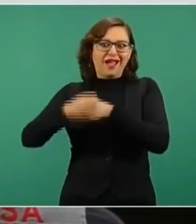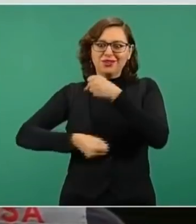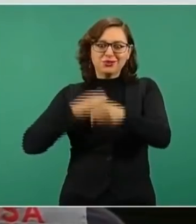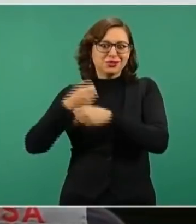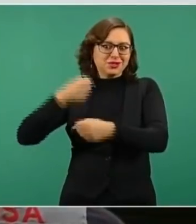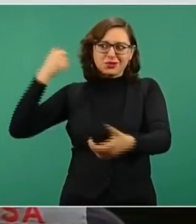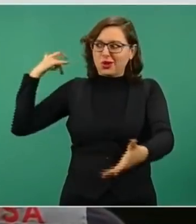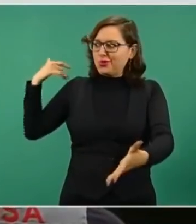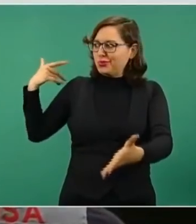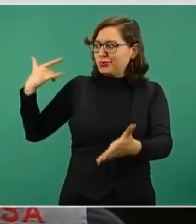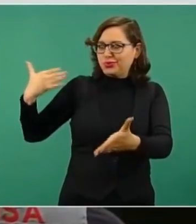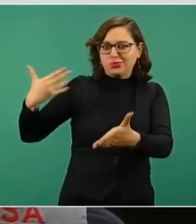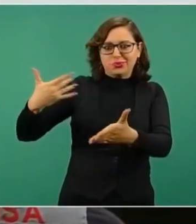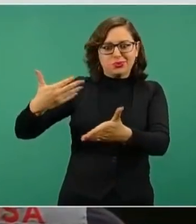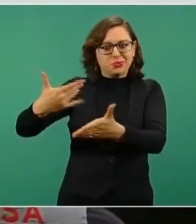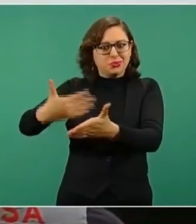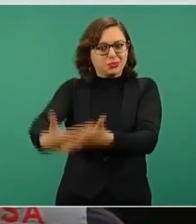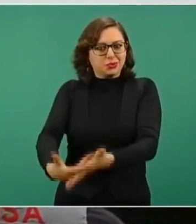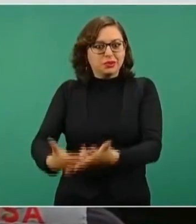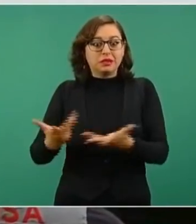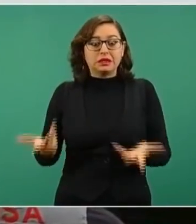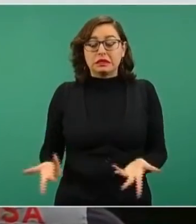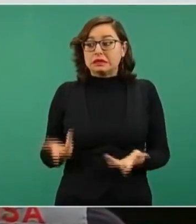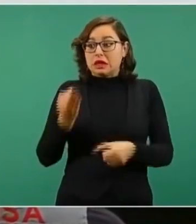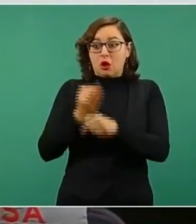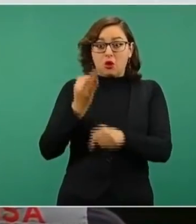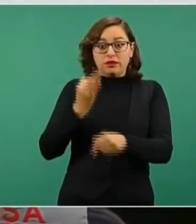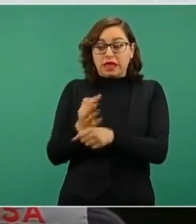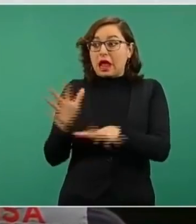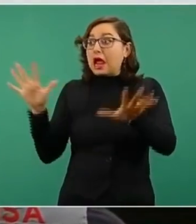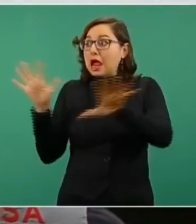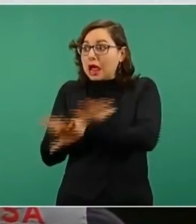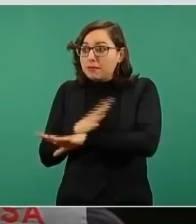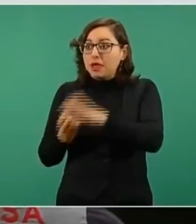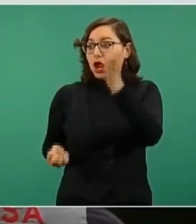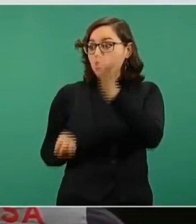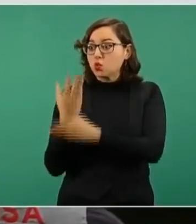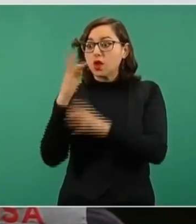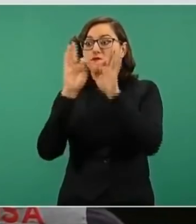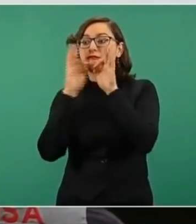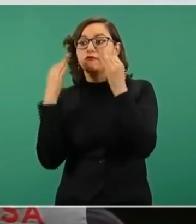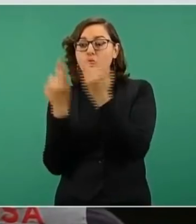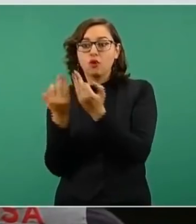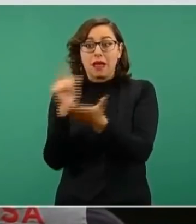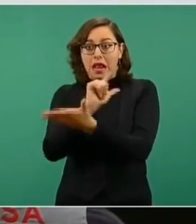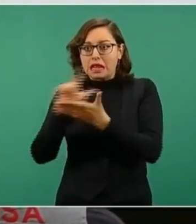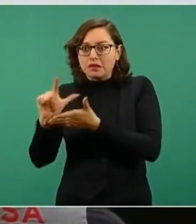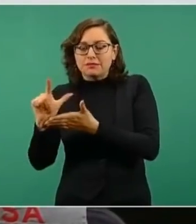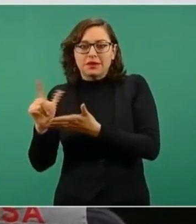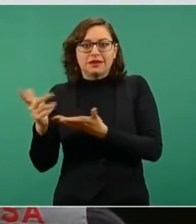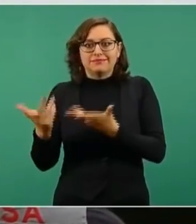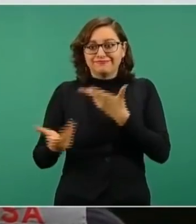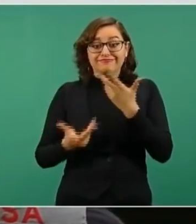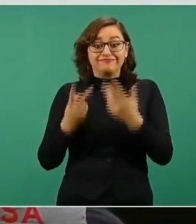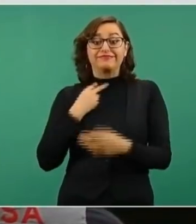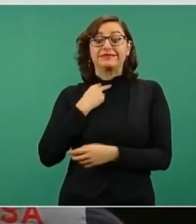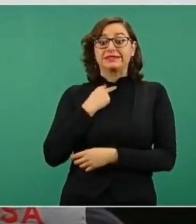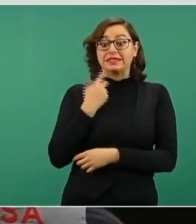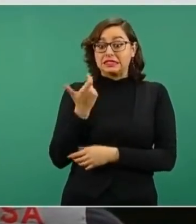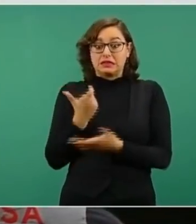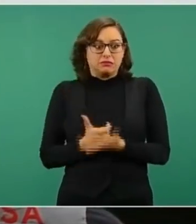que tenemos, porque nos chupan recursos estas empresas para salvar y rescatar a la CFE. Bueno, las tarifas